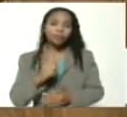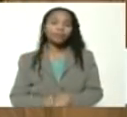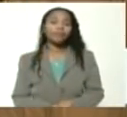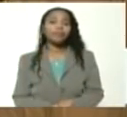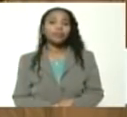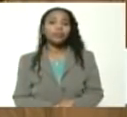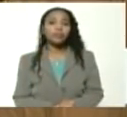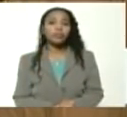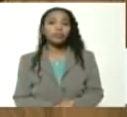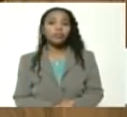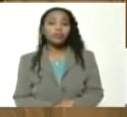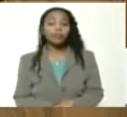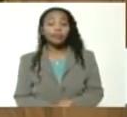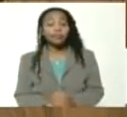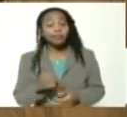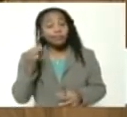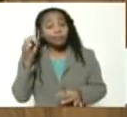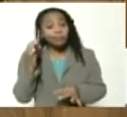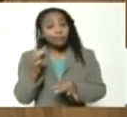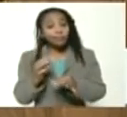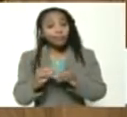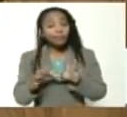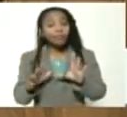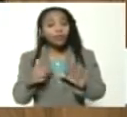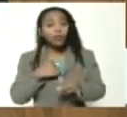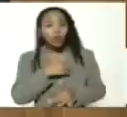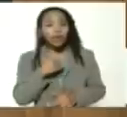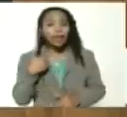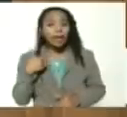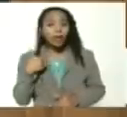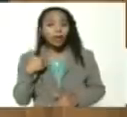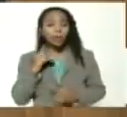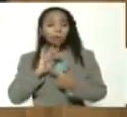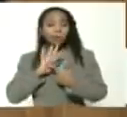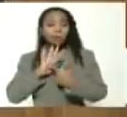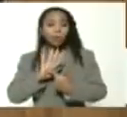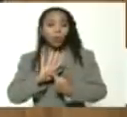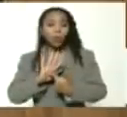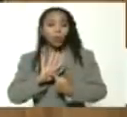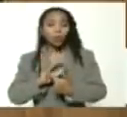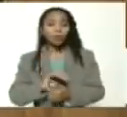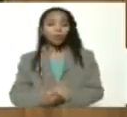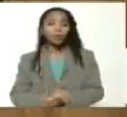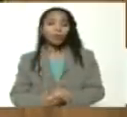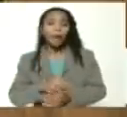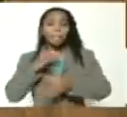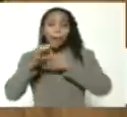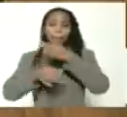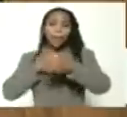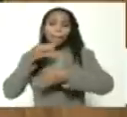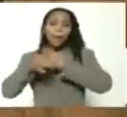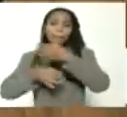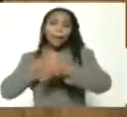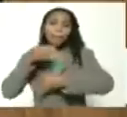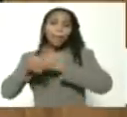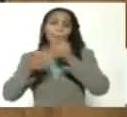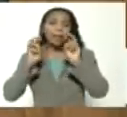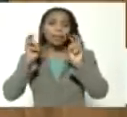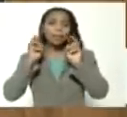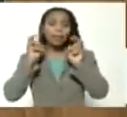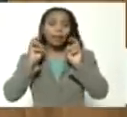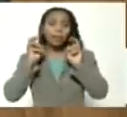Obviamente, yo quiero destacar en medio de esta, conversando acá sobre el tema de